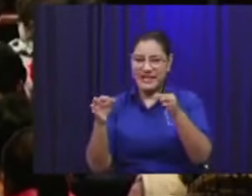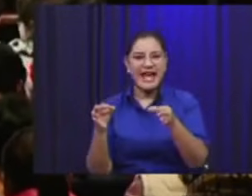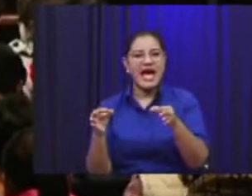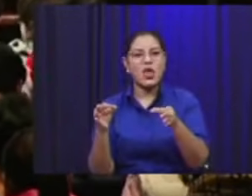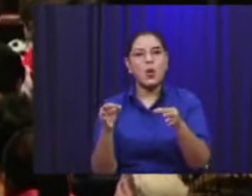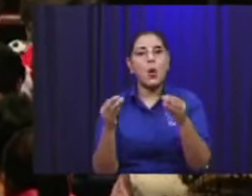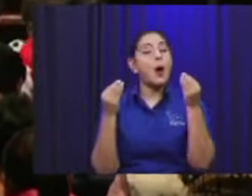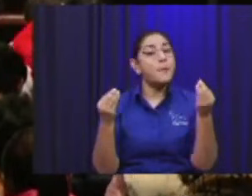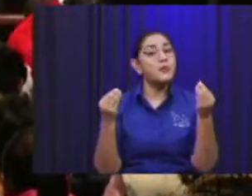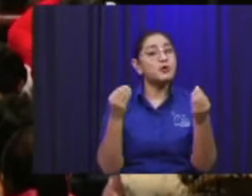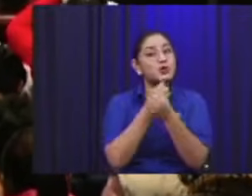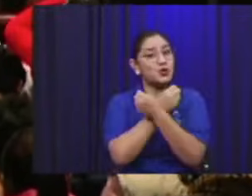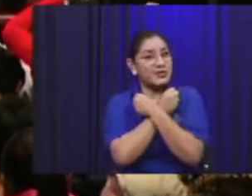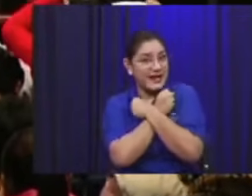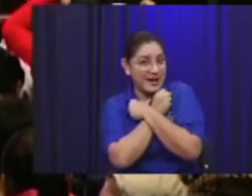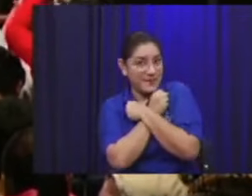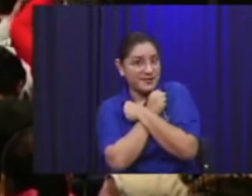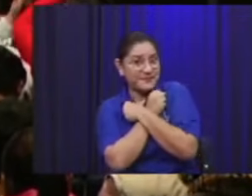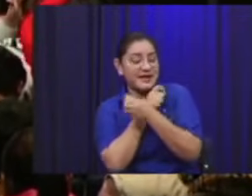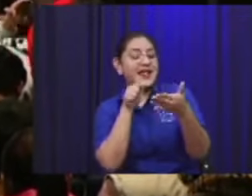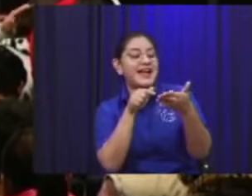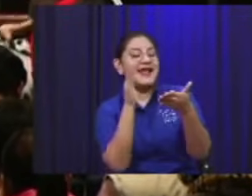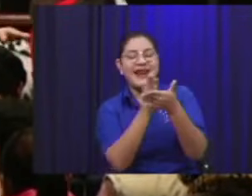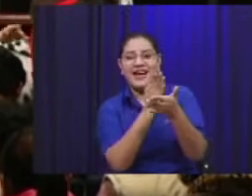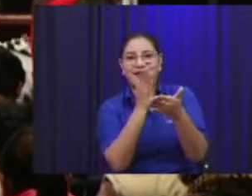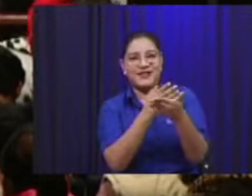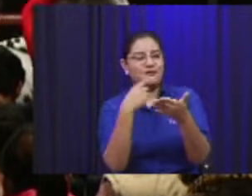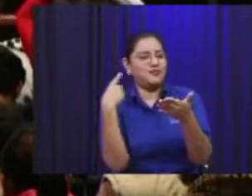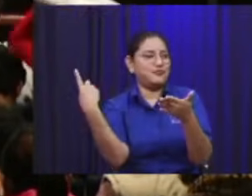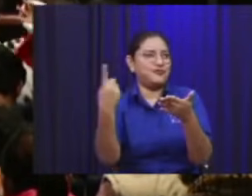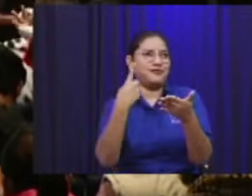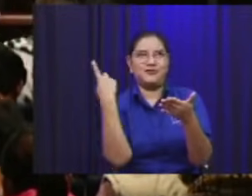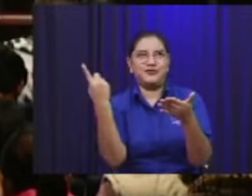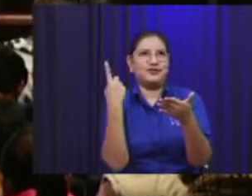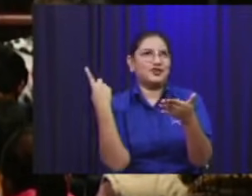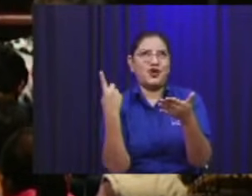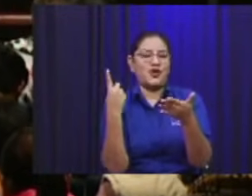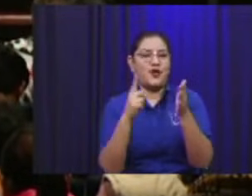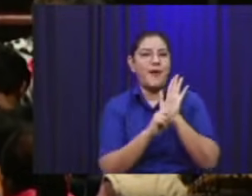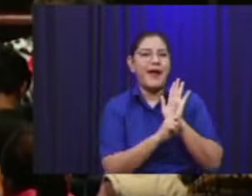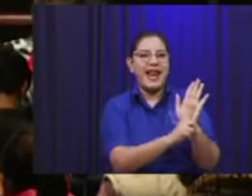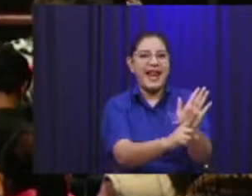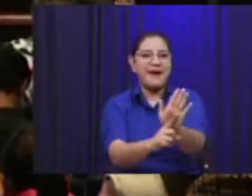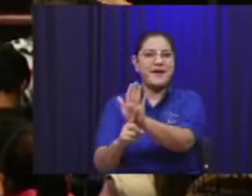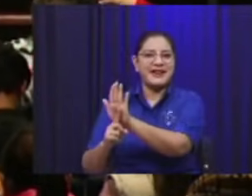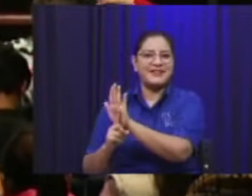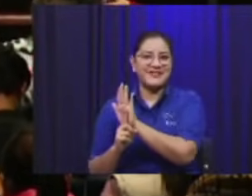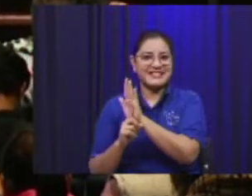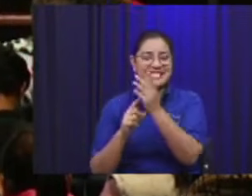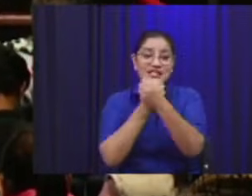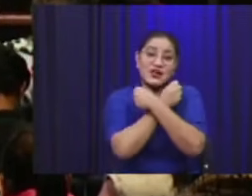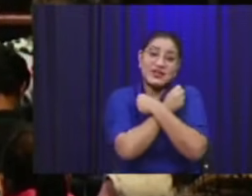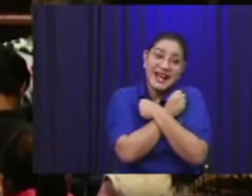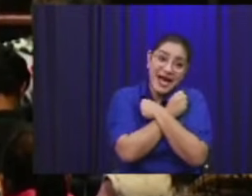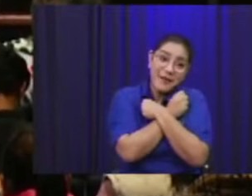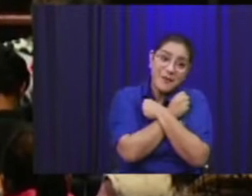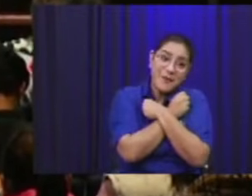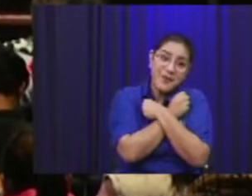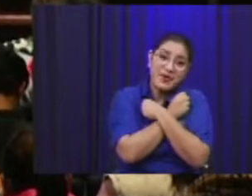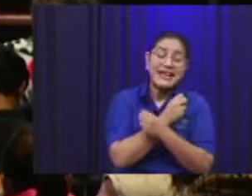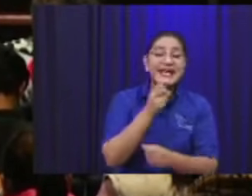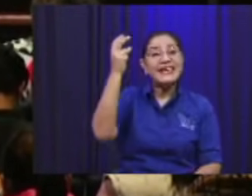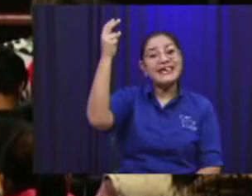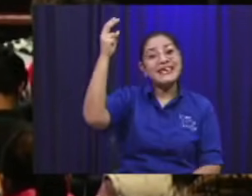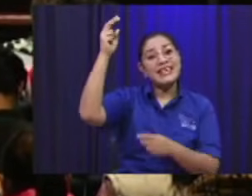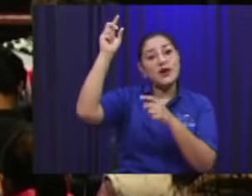aunque toda la biblia de zamora es la manifestación del amor de dios la misma venida del